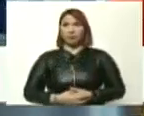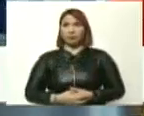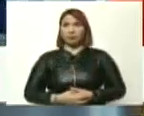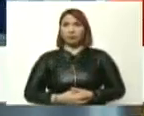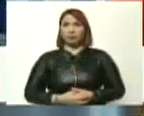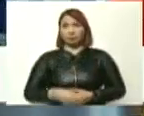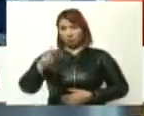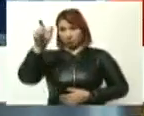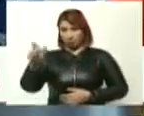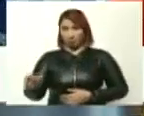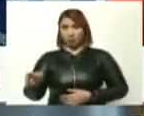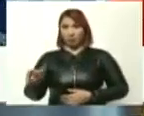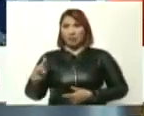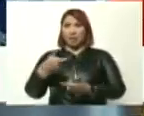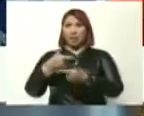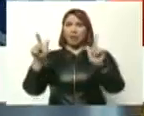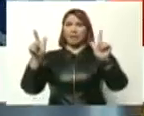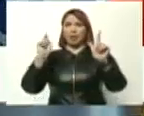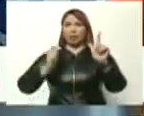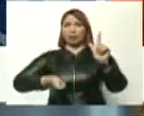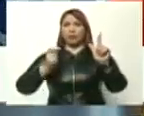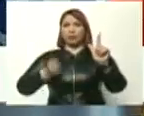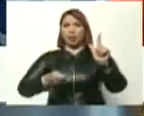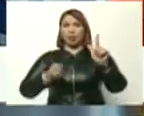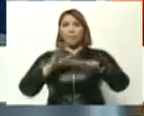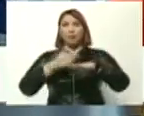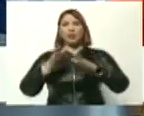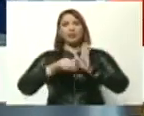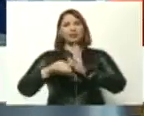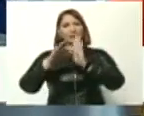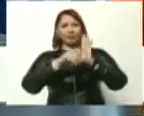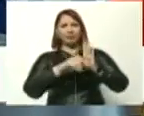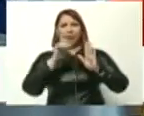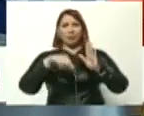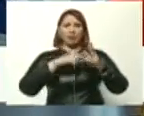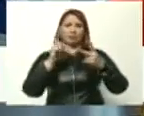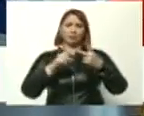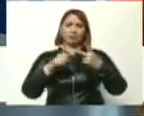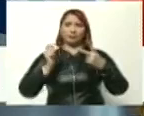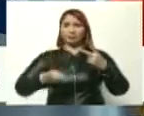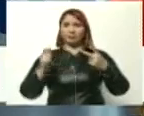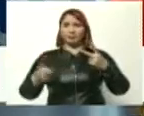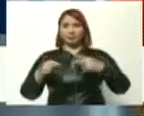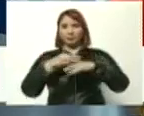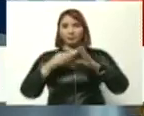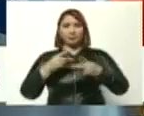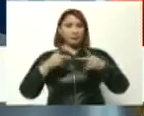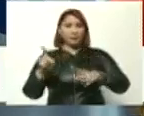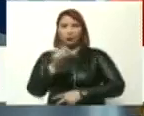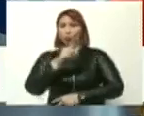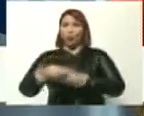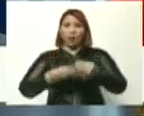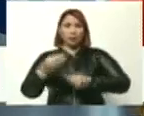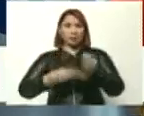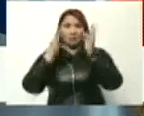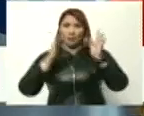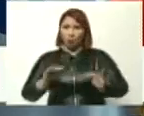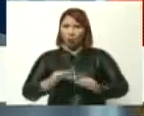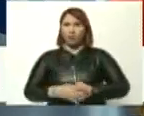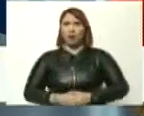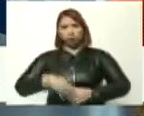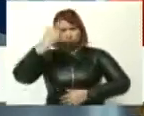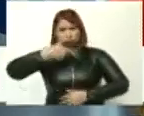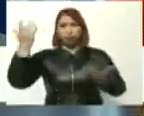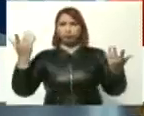sea finalmente liberado por el tribunal. Segundo supuesto, el fiscal del Ministerio Público no ejerce, pero de manera dolosa, es